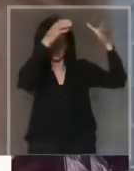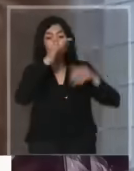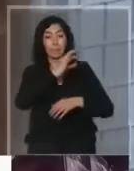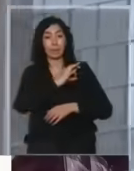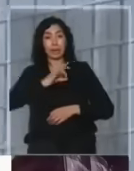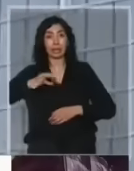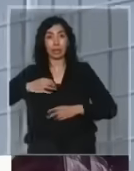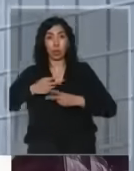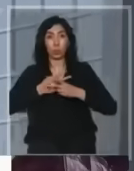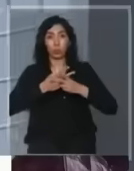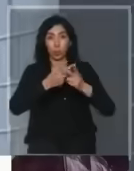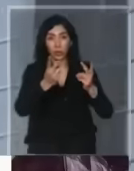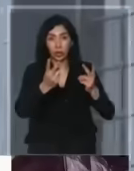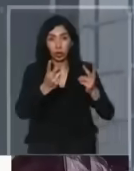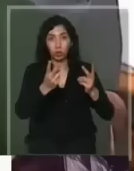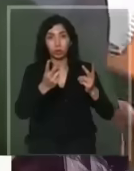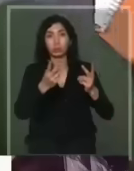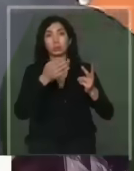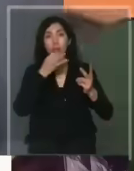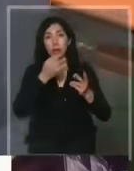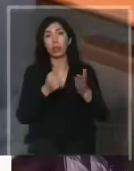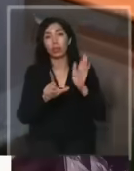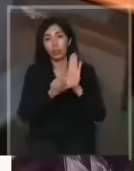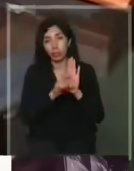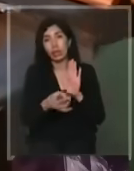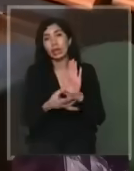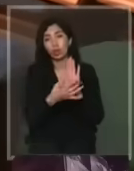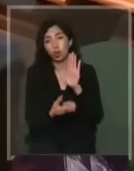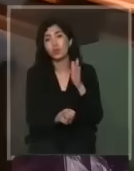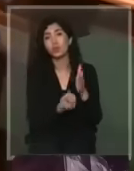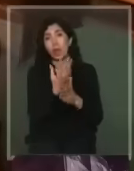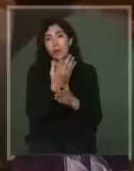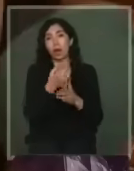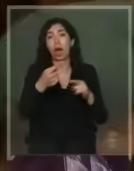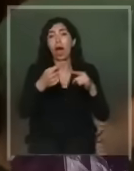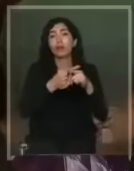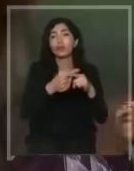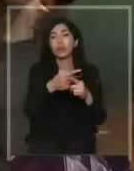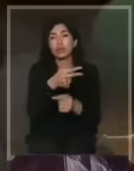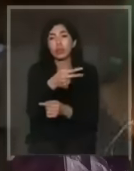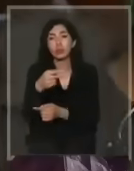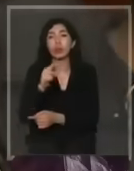de esa imputación y sumaría un nuevo delito. Un abuso sexual tentado que se